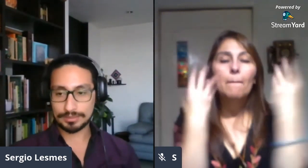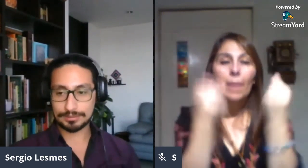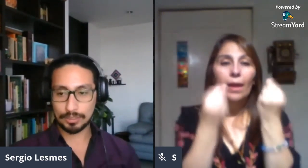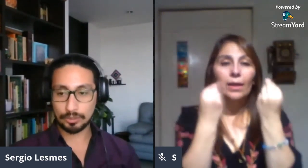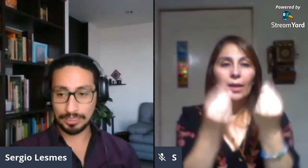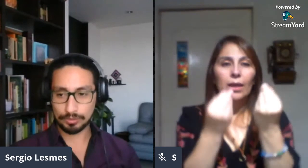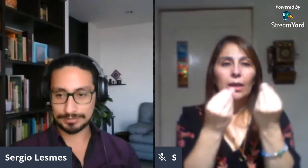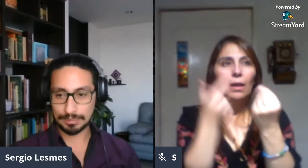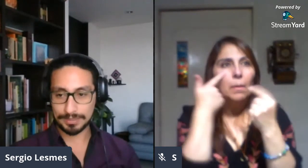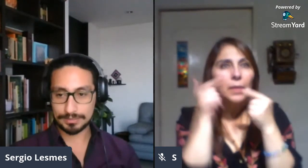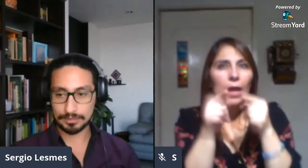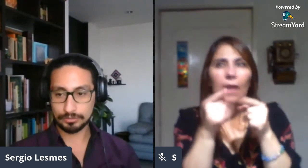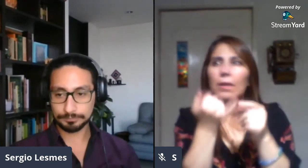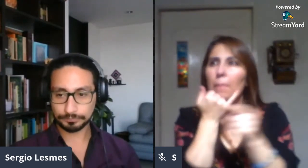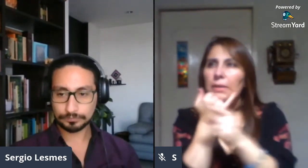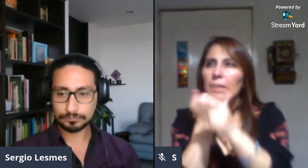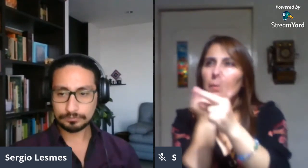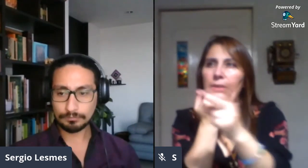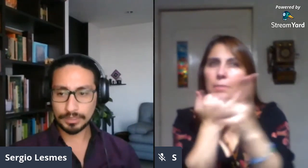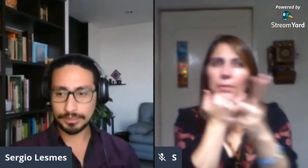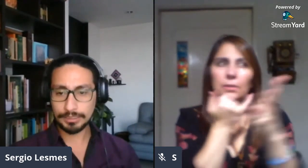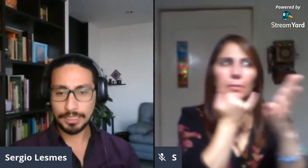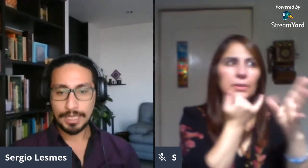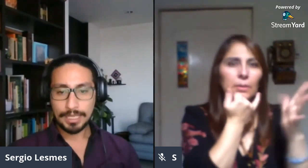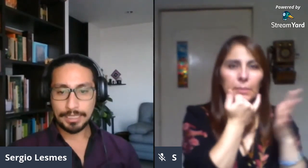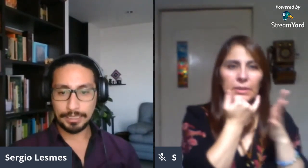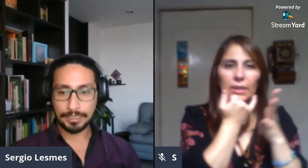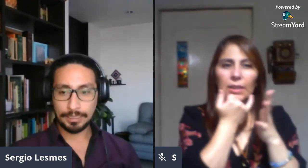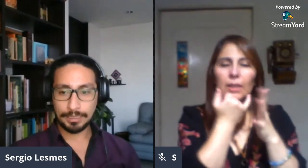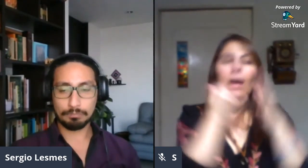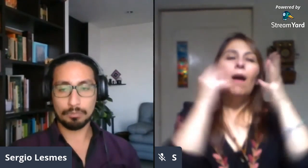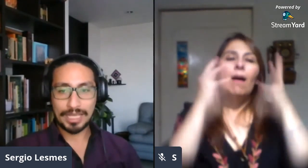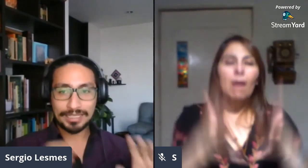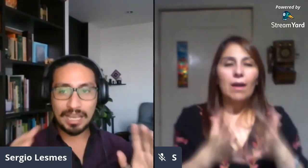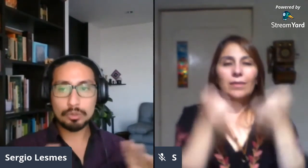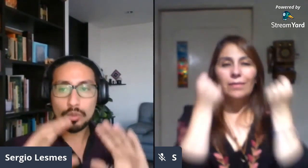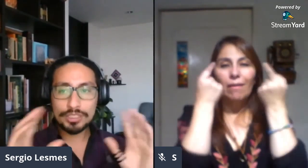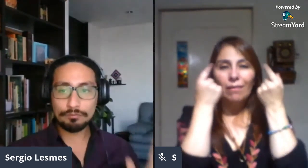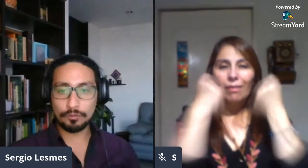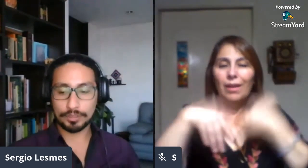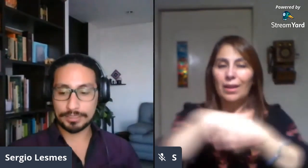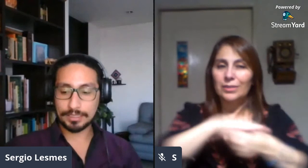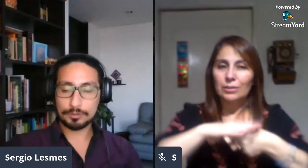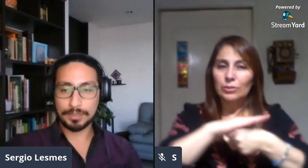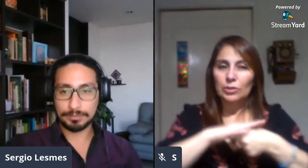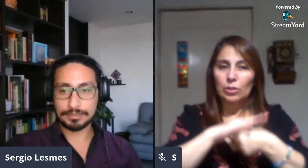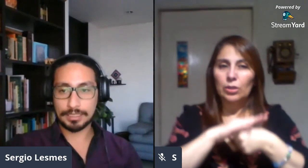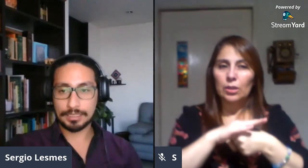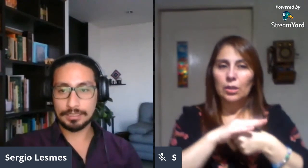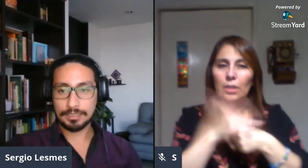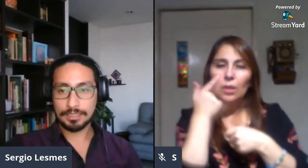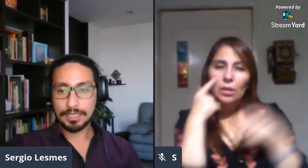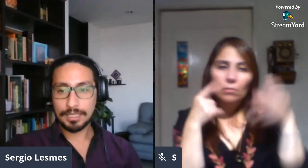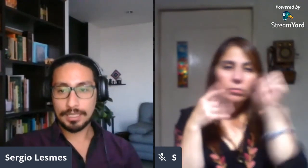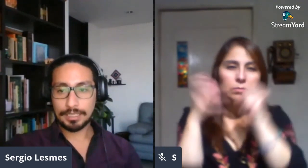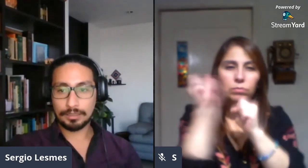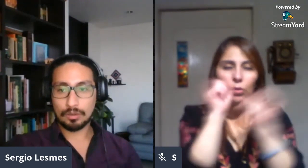sistémica de lo que está pasando y buscar, digamos, unos enfoques que nos